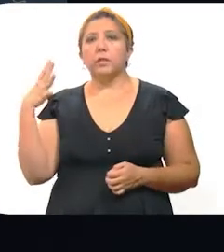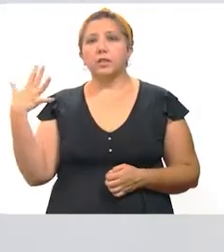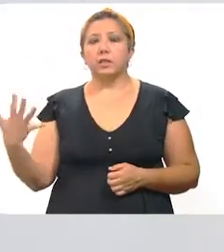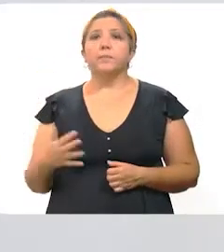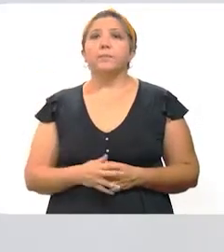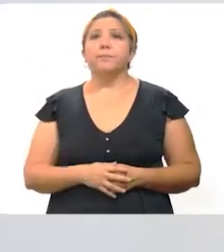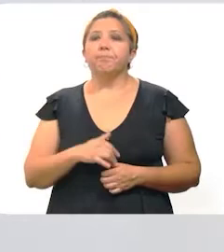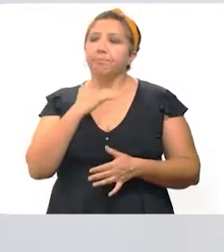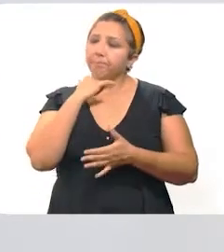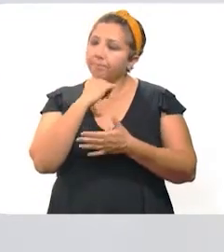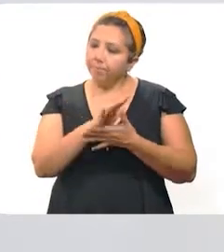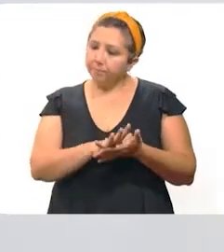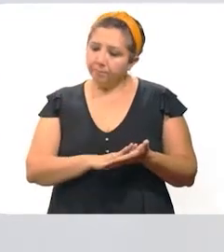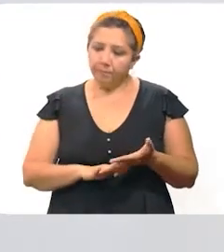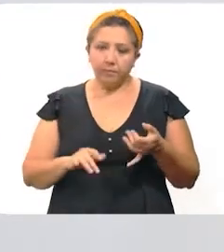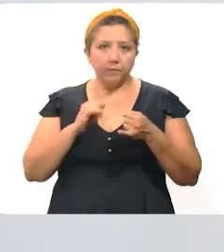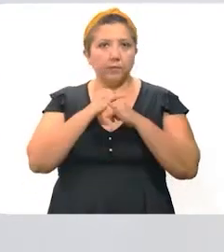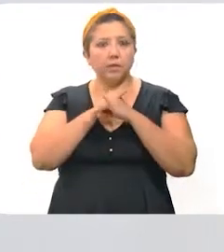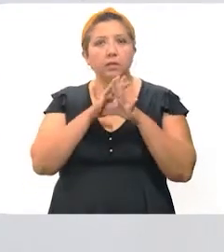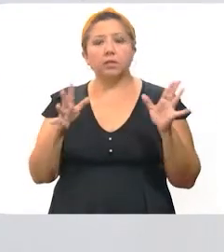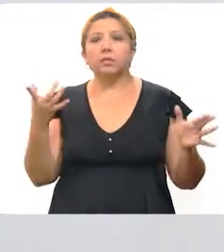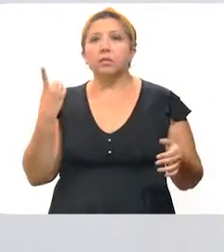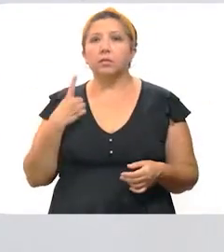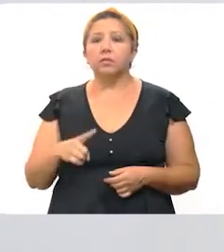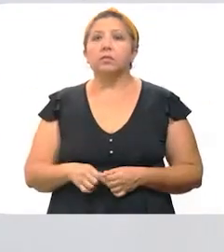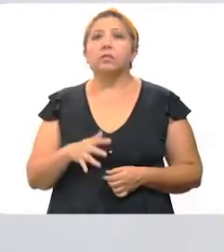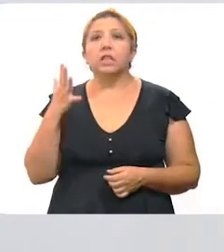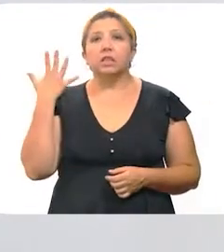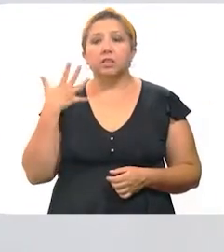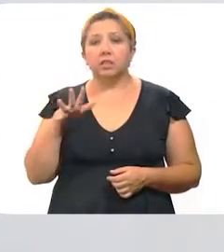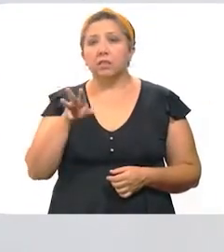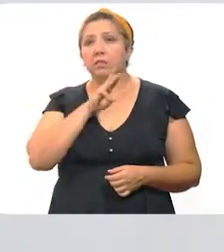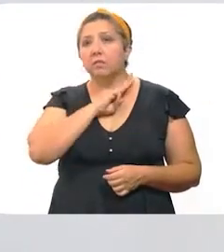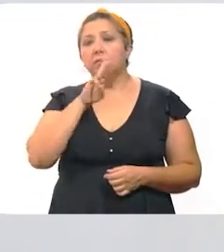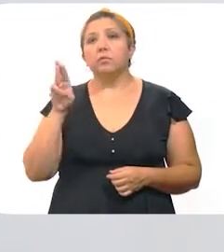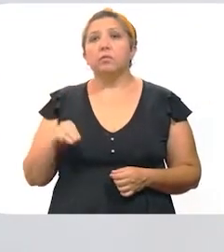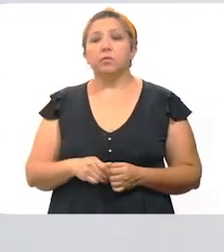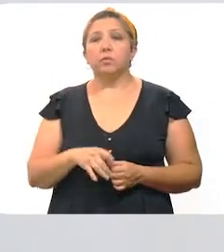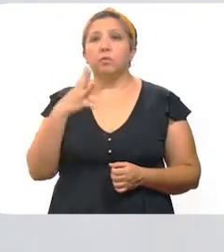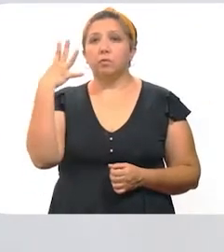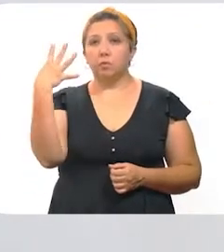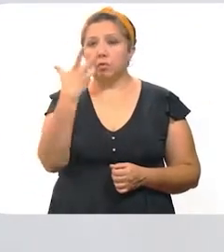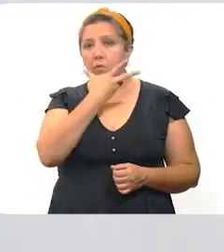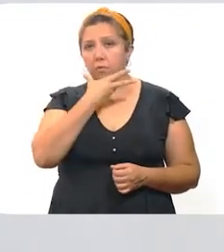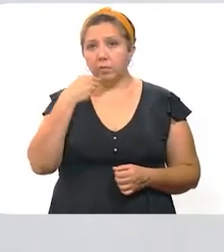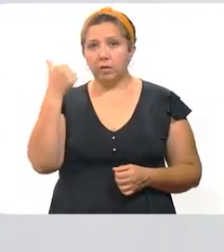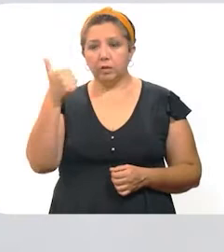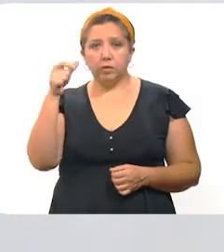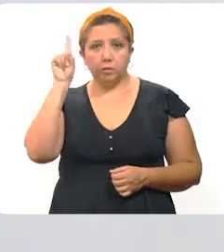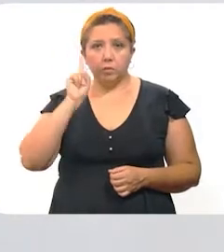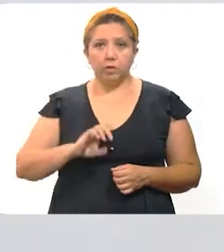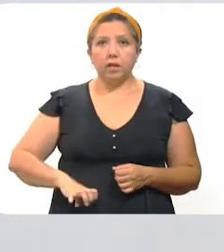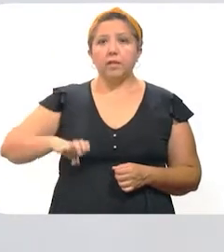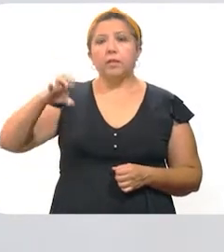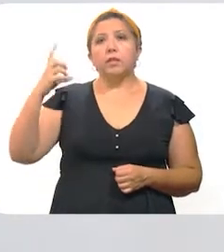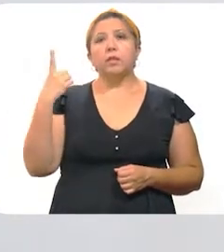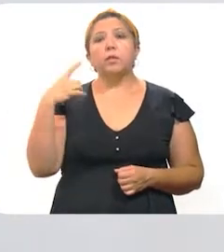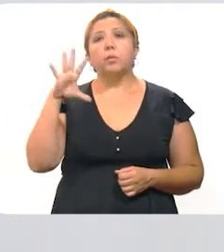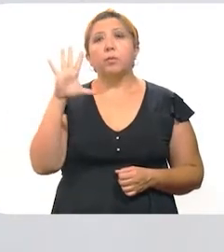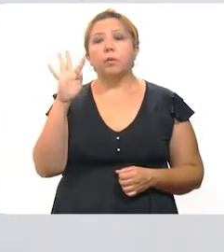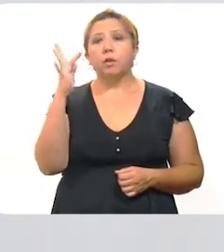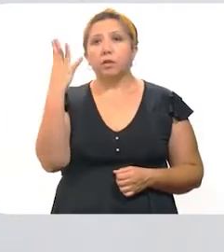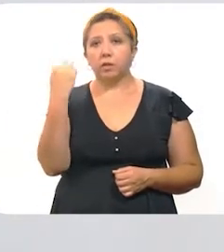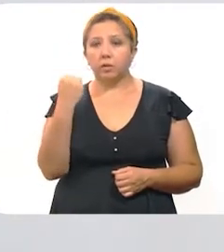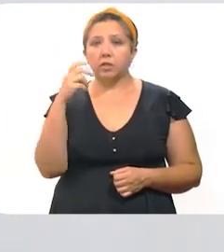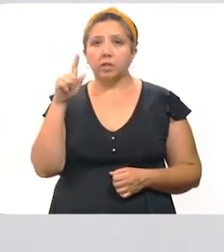3.995. Lamentablemente, en este parte médico informamos de 10 fallecimientos. Son 4 hombres y 6 mujeres de un rango de edad de